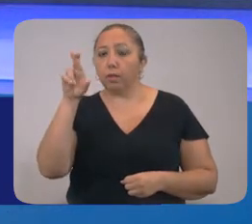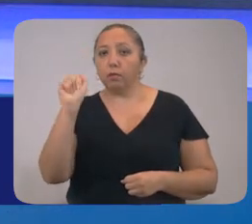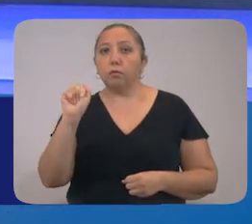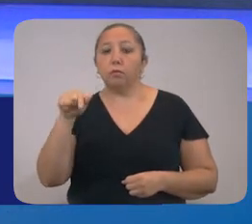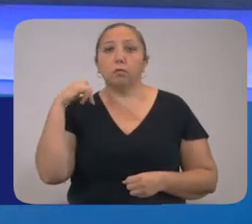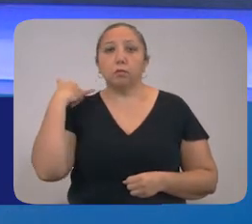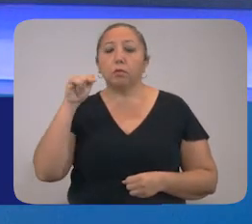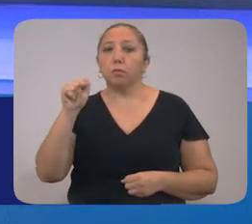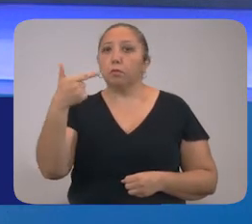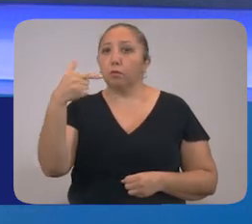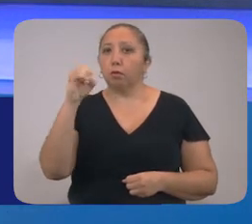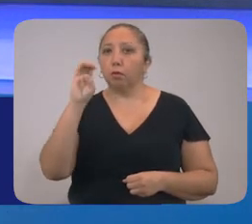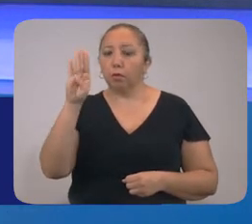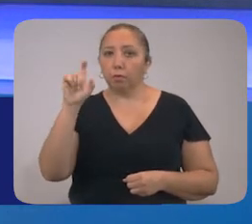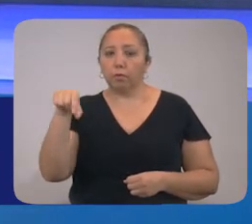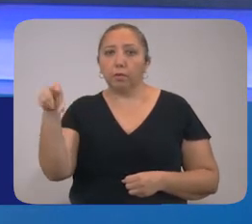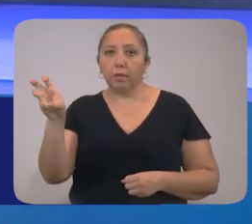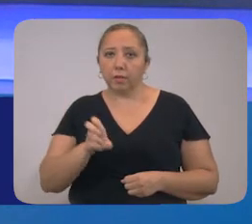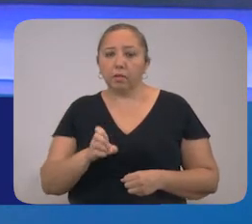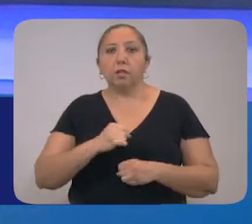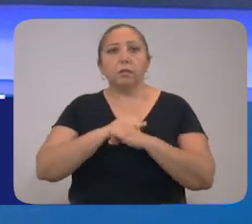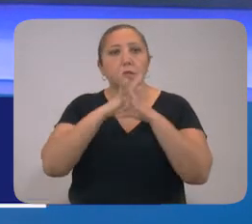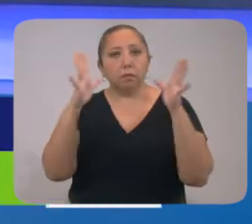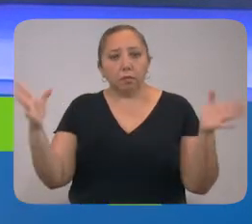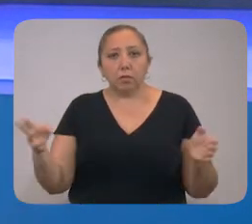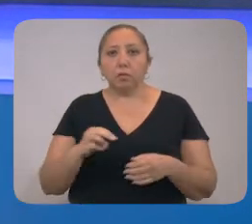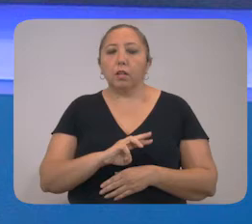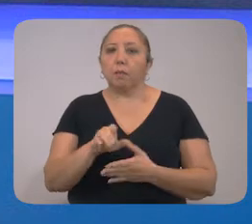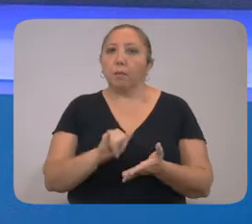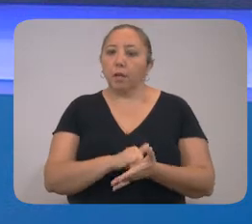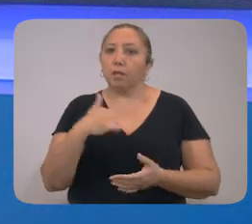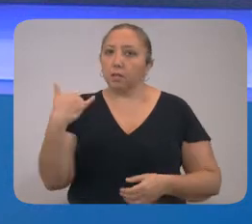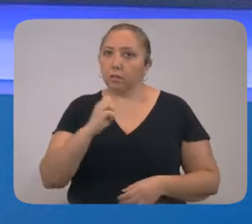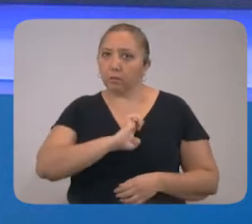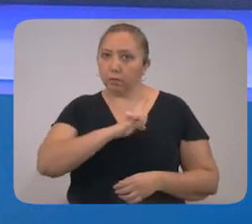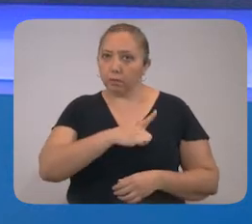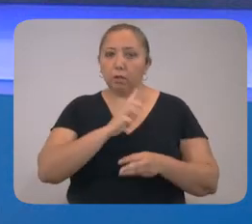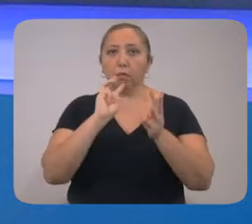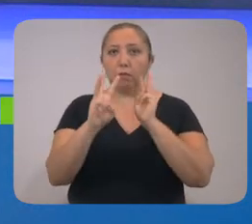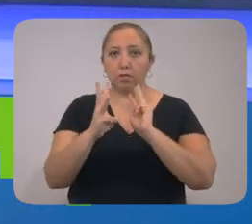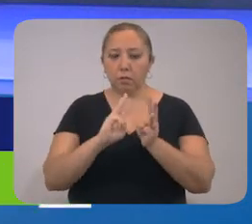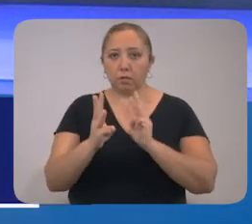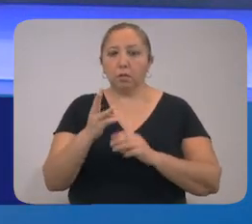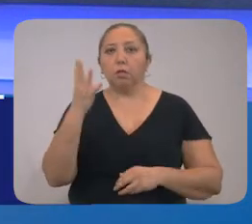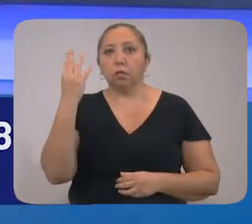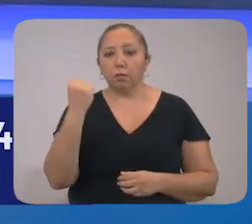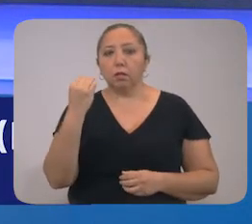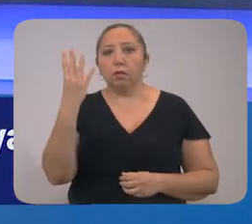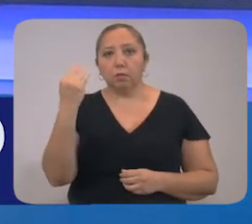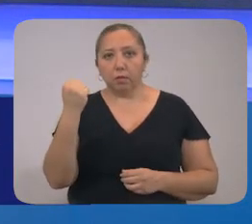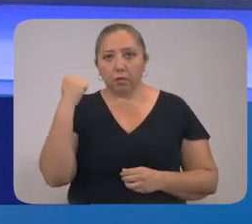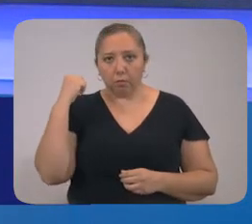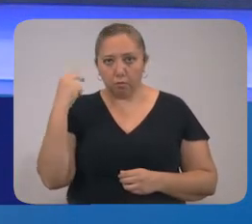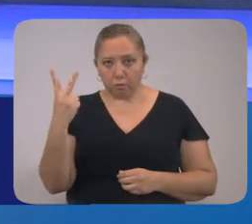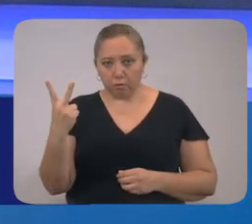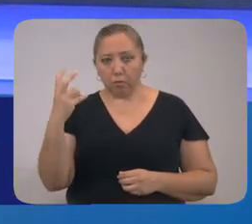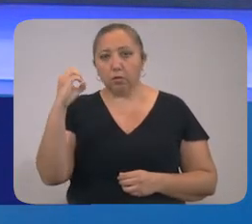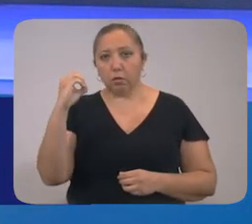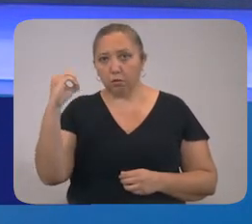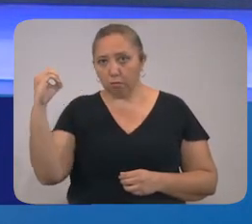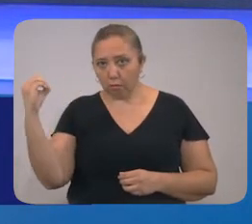coronavirus.yucatan.gob.mx también se ofrece información en maya y en español. El chat de WhatsApp en el número